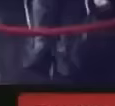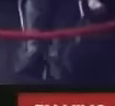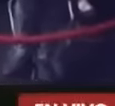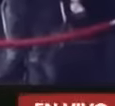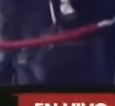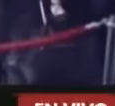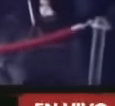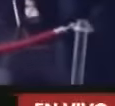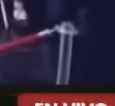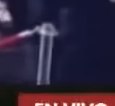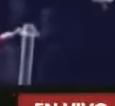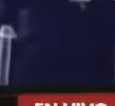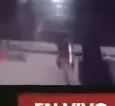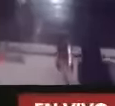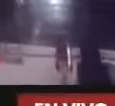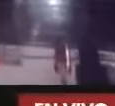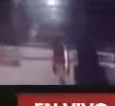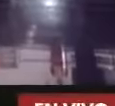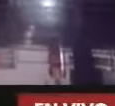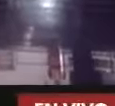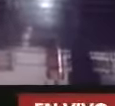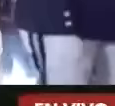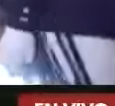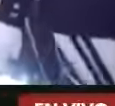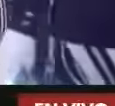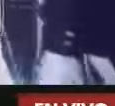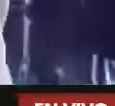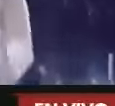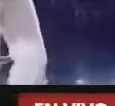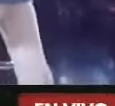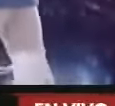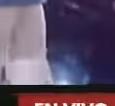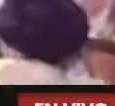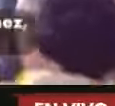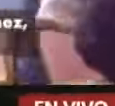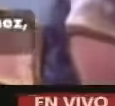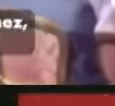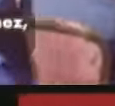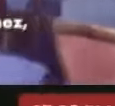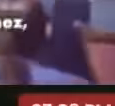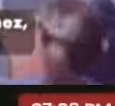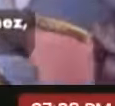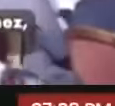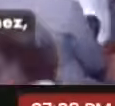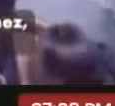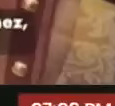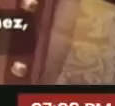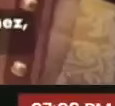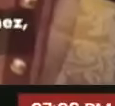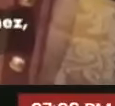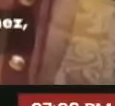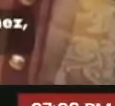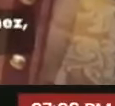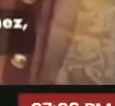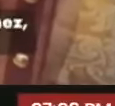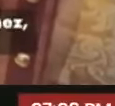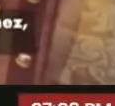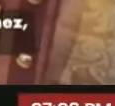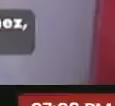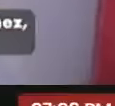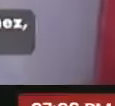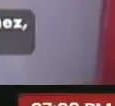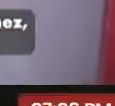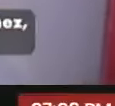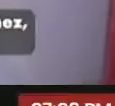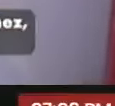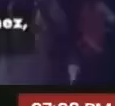Hemos traído a dos libertadoras de Venezuela y de la América, Josefa Joaquina Sánchez y